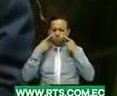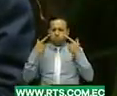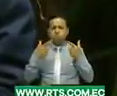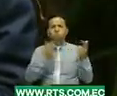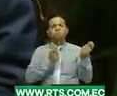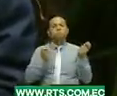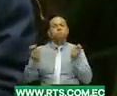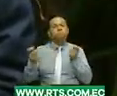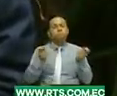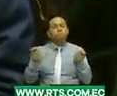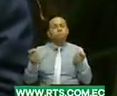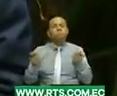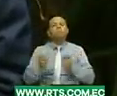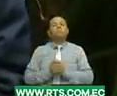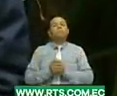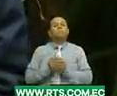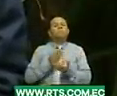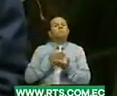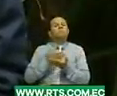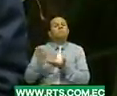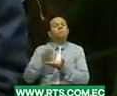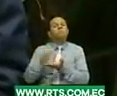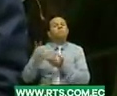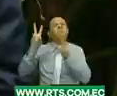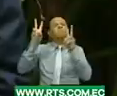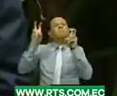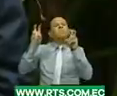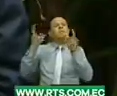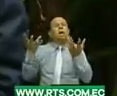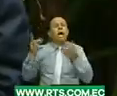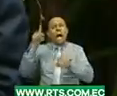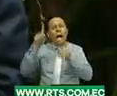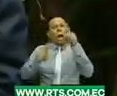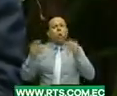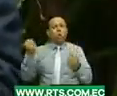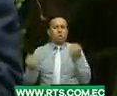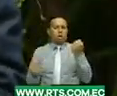de Esmeraldas. Y vamos a eliminar la pérdida de puntos para